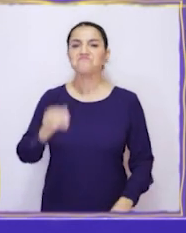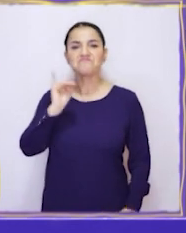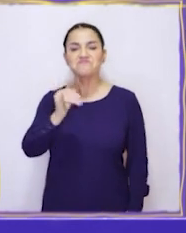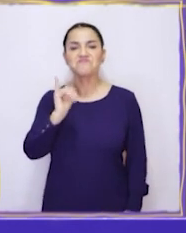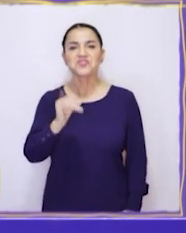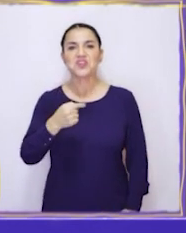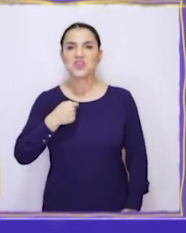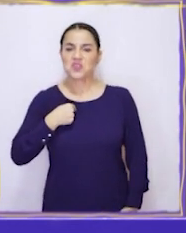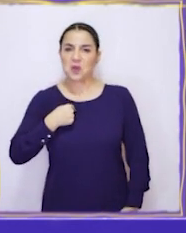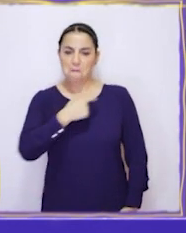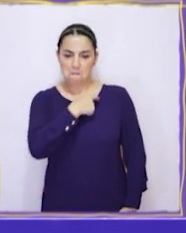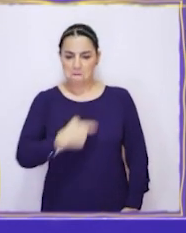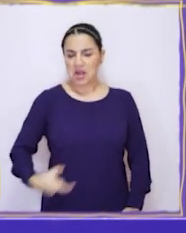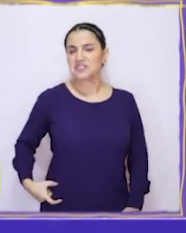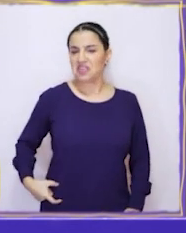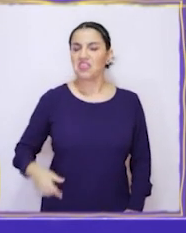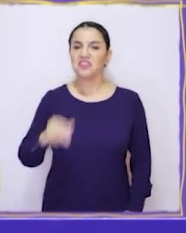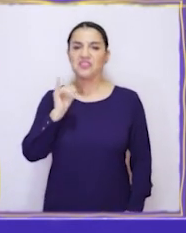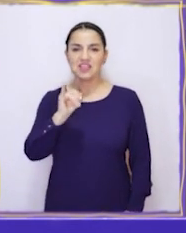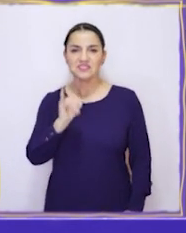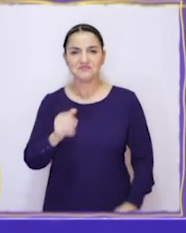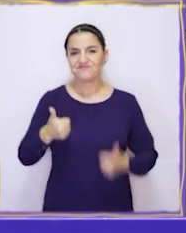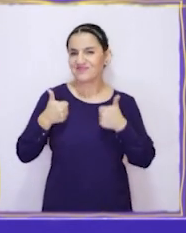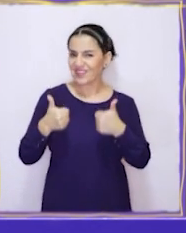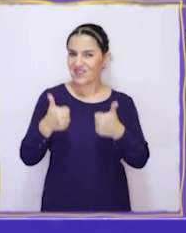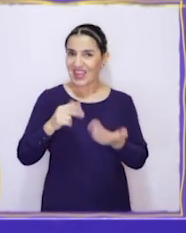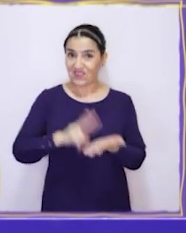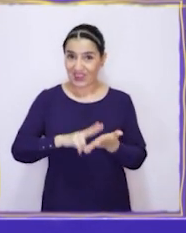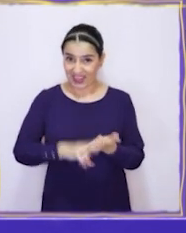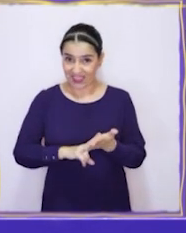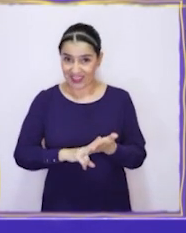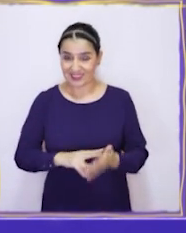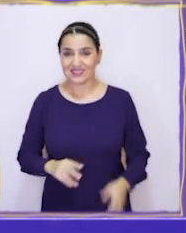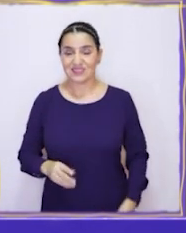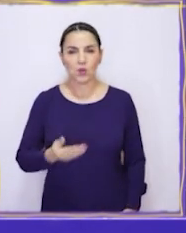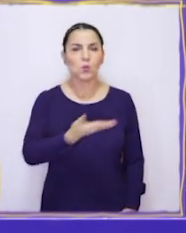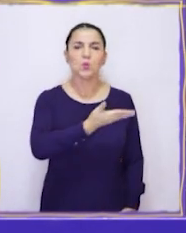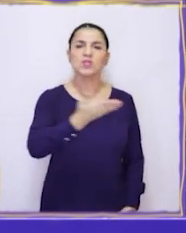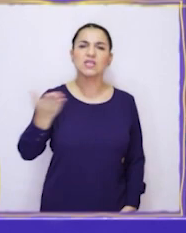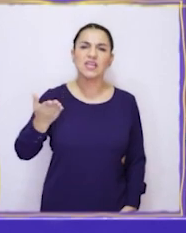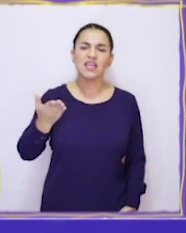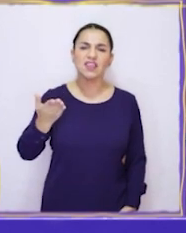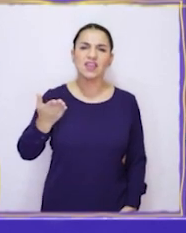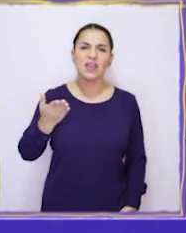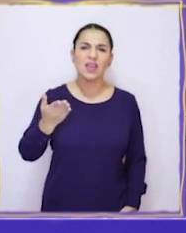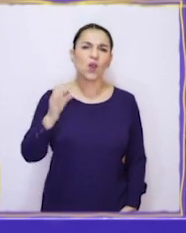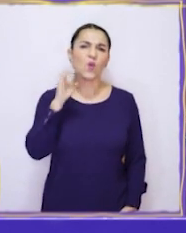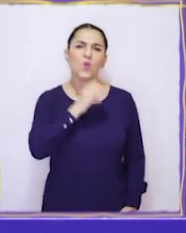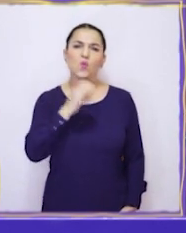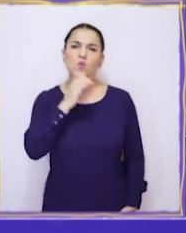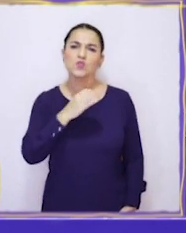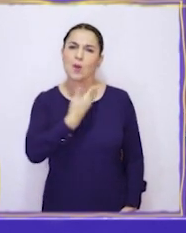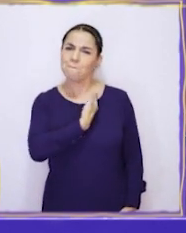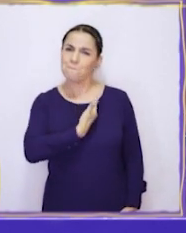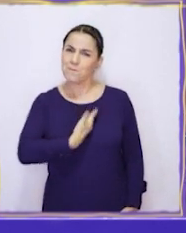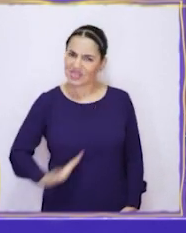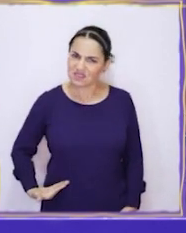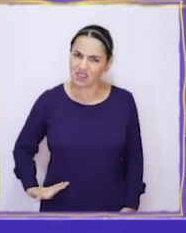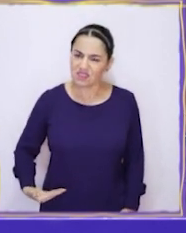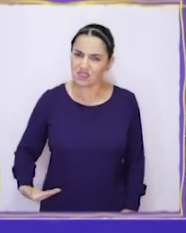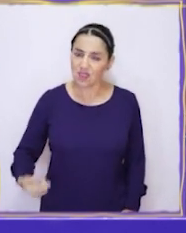Sí, podría ser presidente. Suena genial, ¿verdad? ¿Ustedes han sido presidentes de su